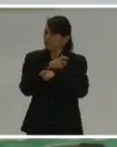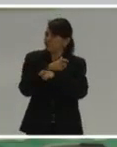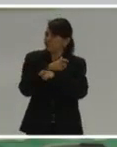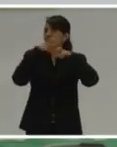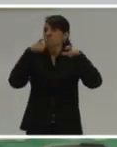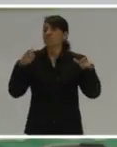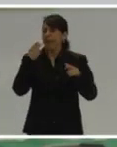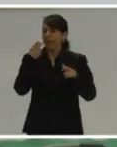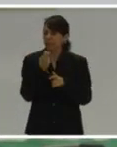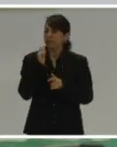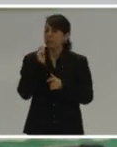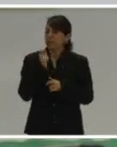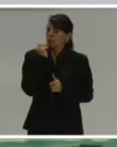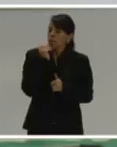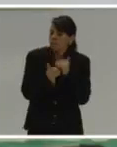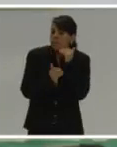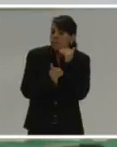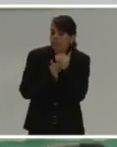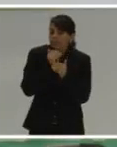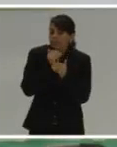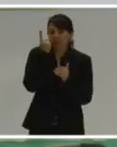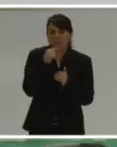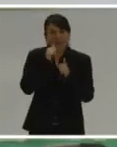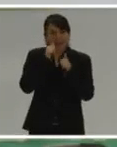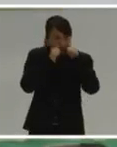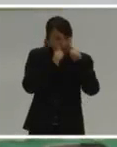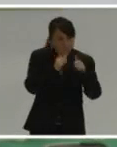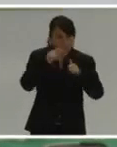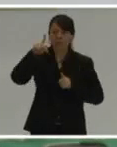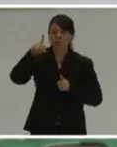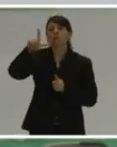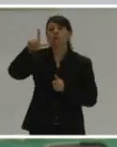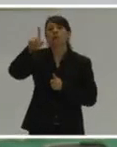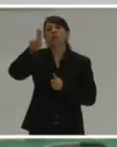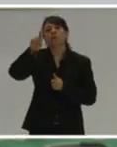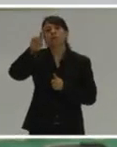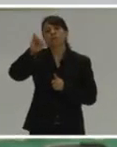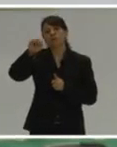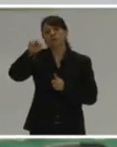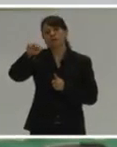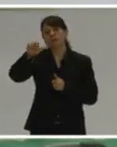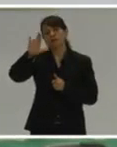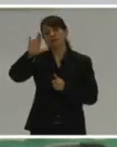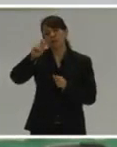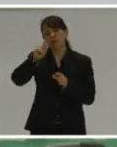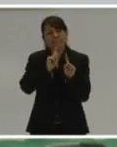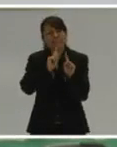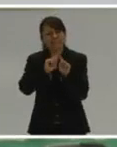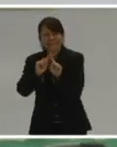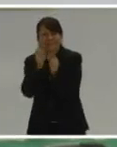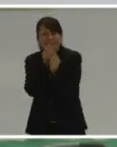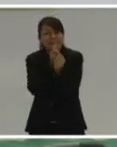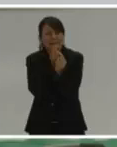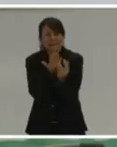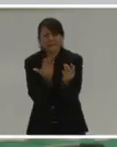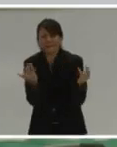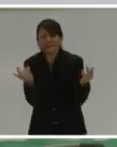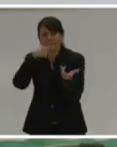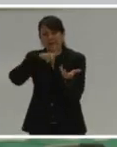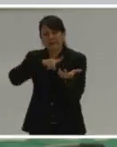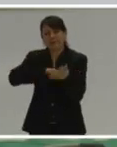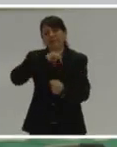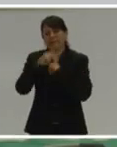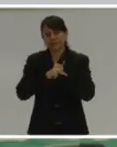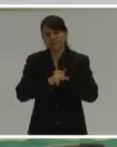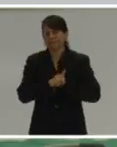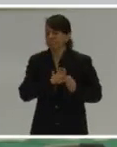de la plurinacional. Ahora, una cuestión que sale es que, miren, existe